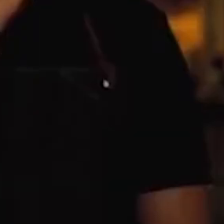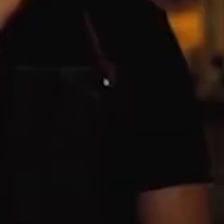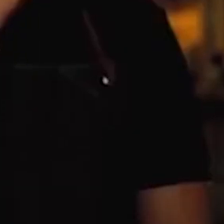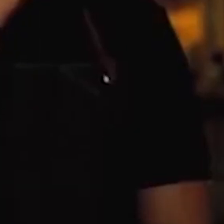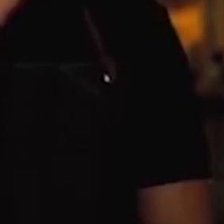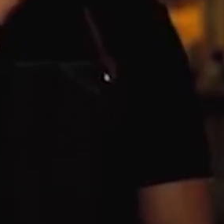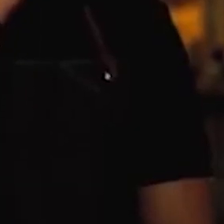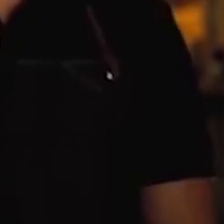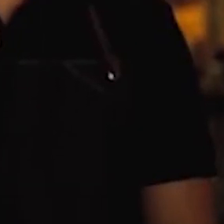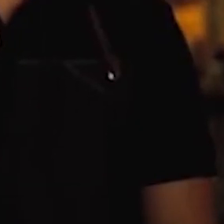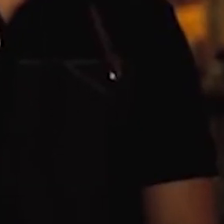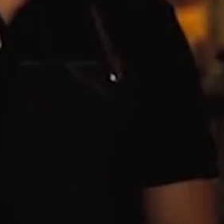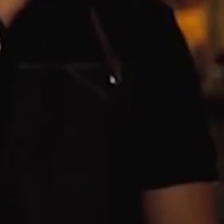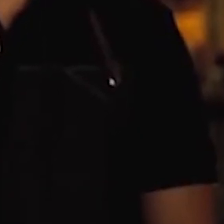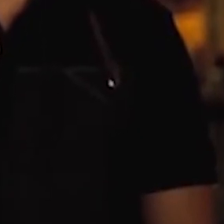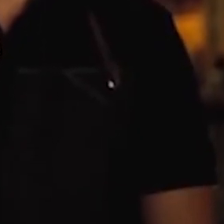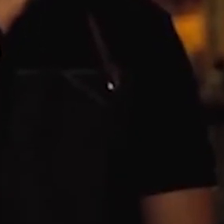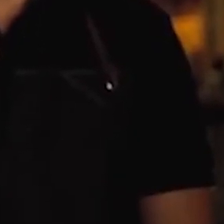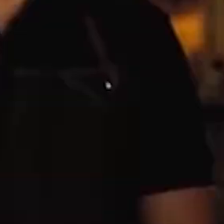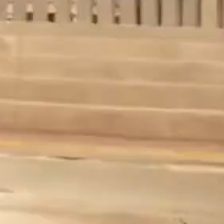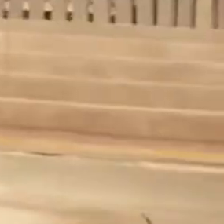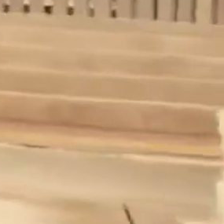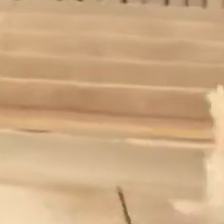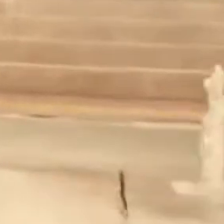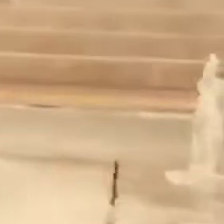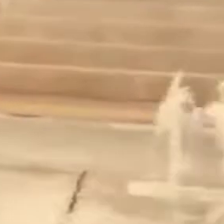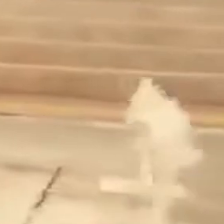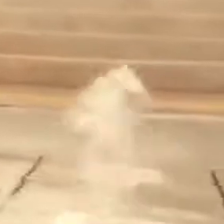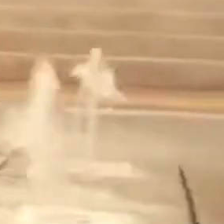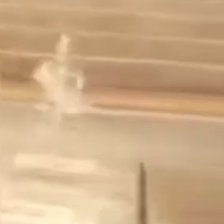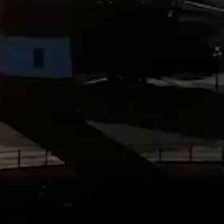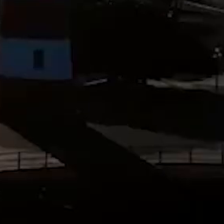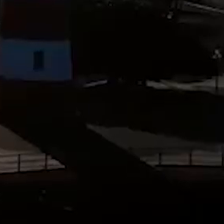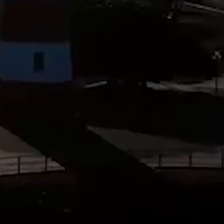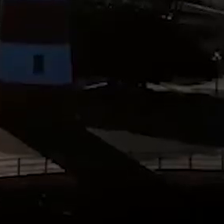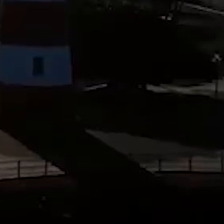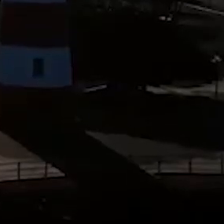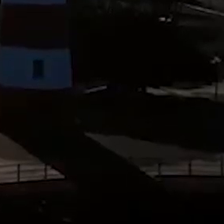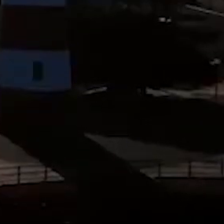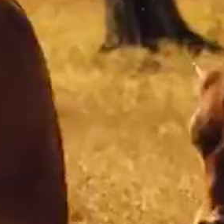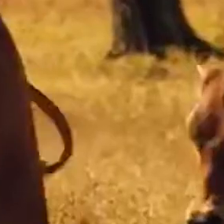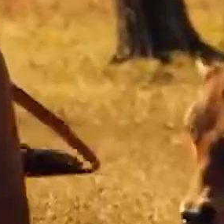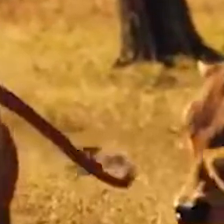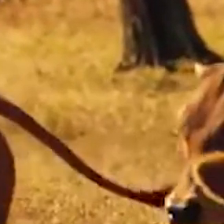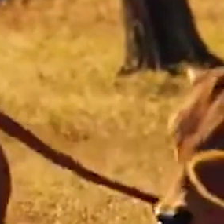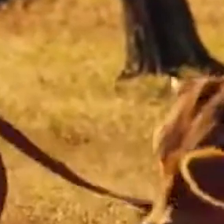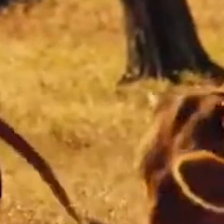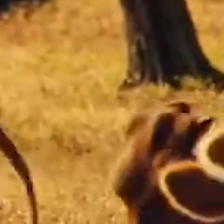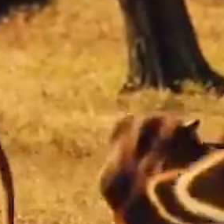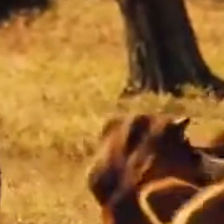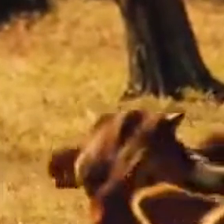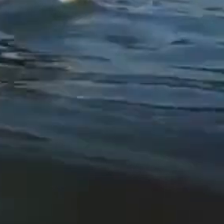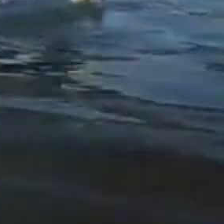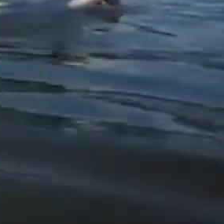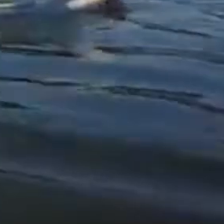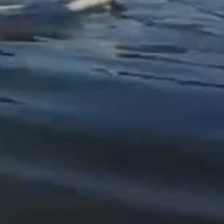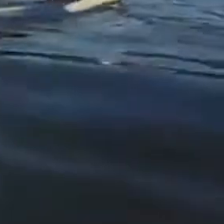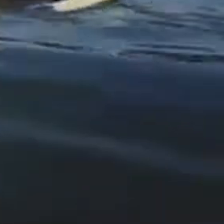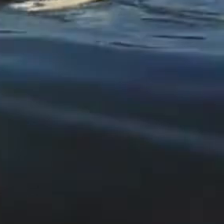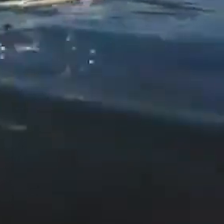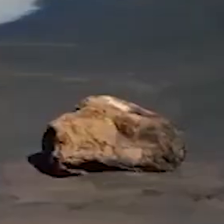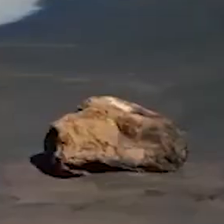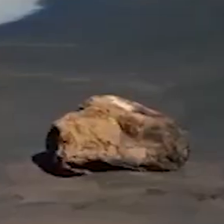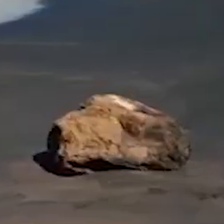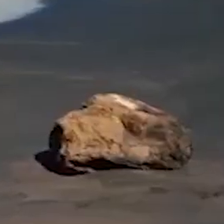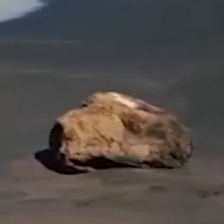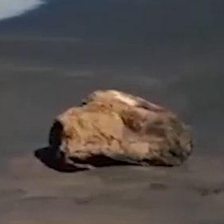No me da igual que unos pocos elijan por mí. A mí no me da igual, porque a todos nos afectan las decisiones que se toman